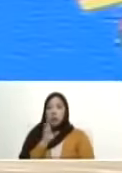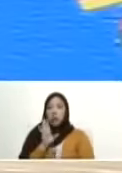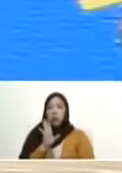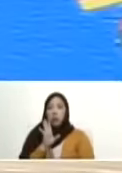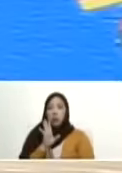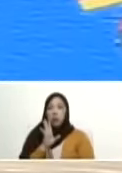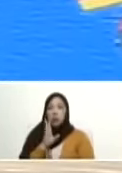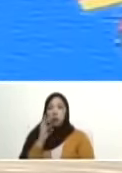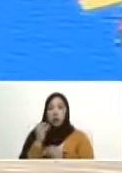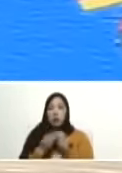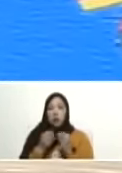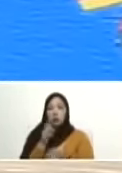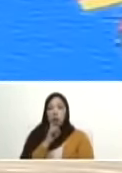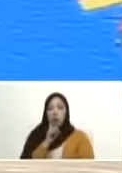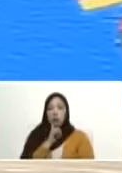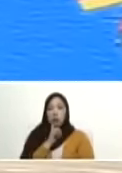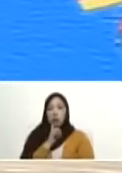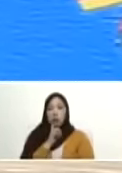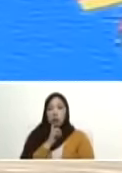Veo que les da cosquilla.